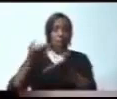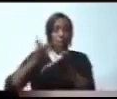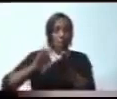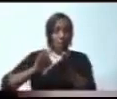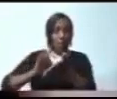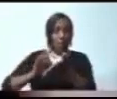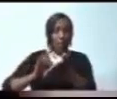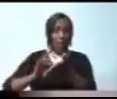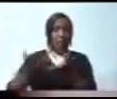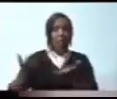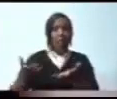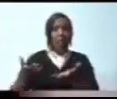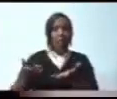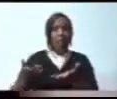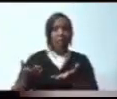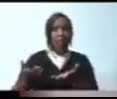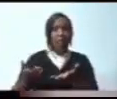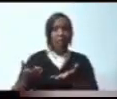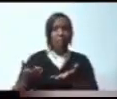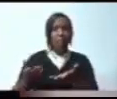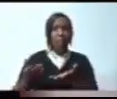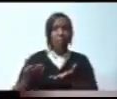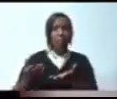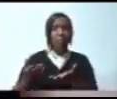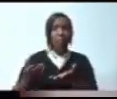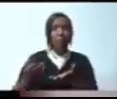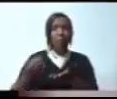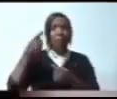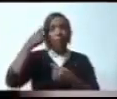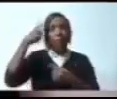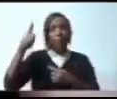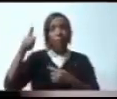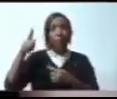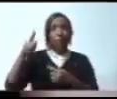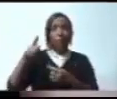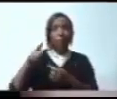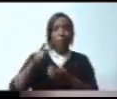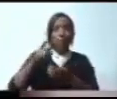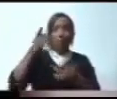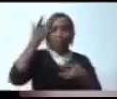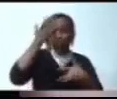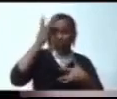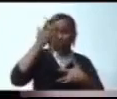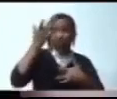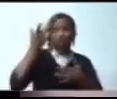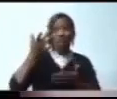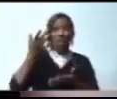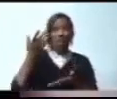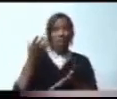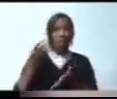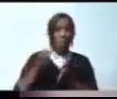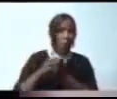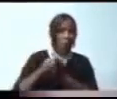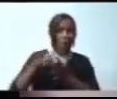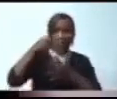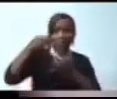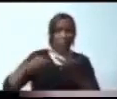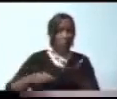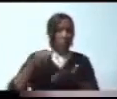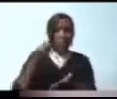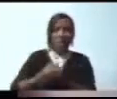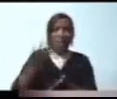los programas, diciendo que todo está bien? ¿Dónde está la directora de alto costo? Que dé la cara, que le explique a los pacientes, que se acerque